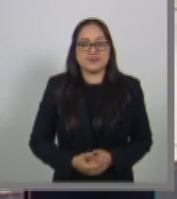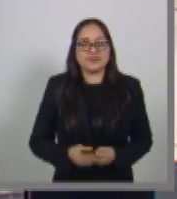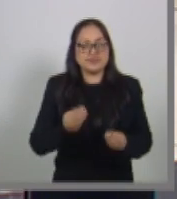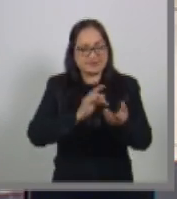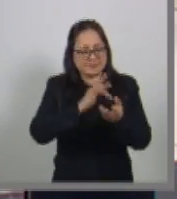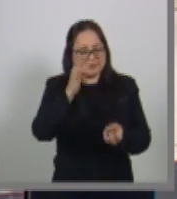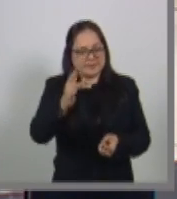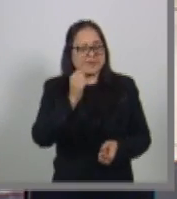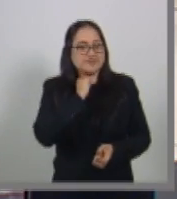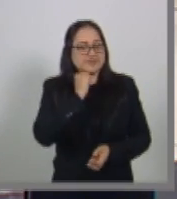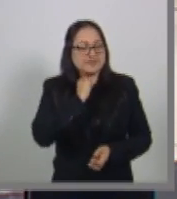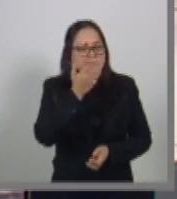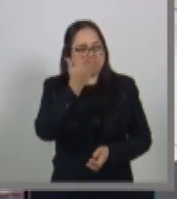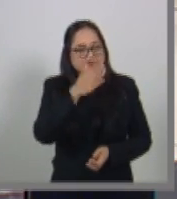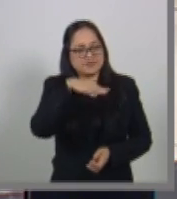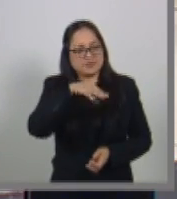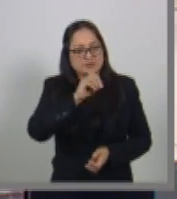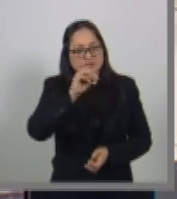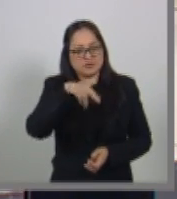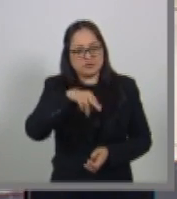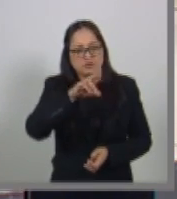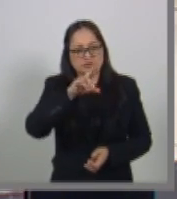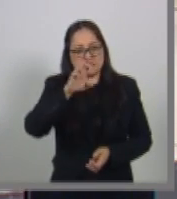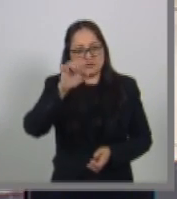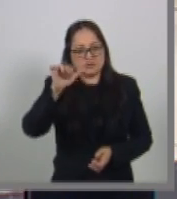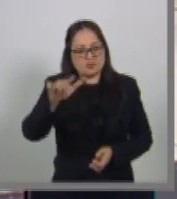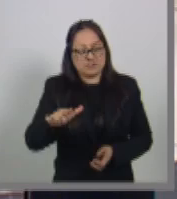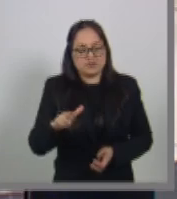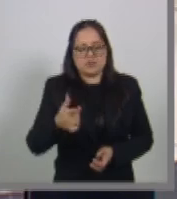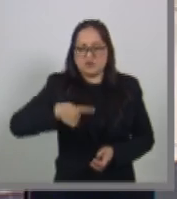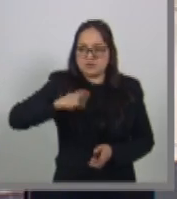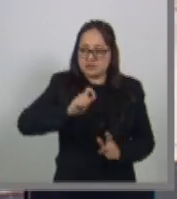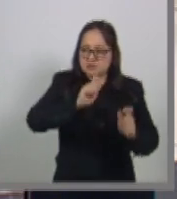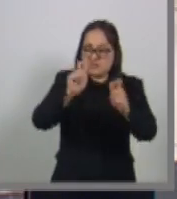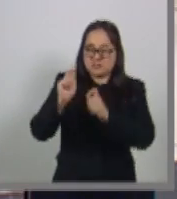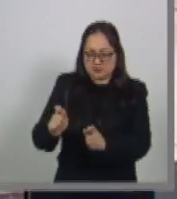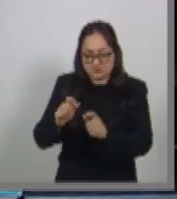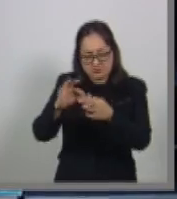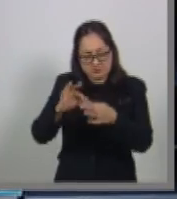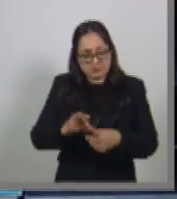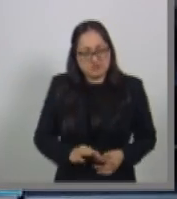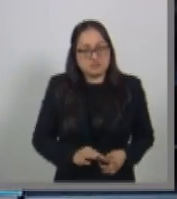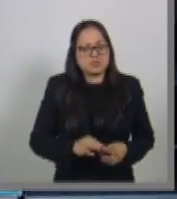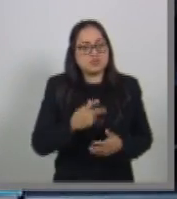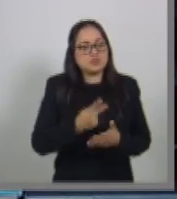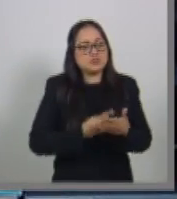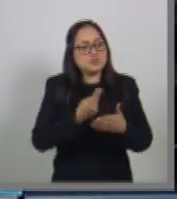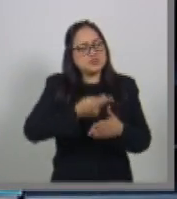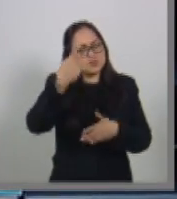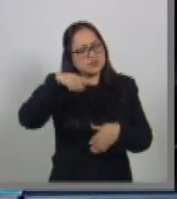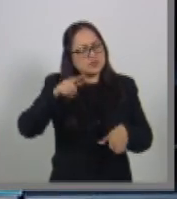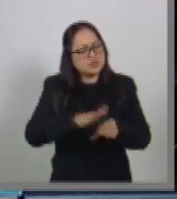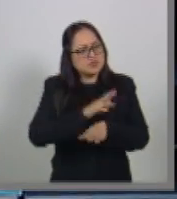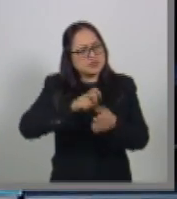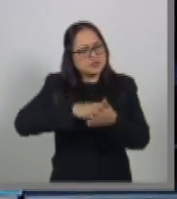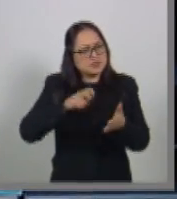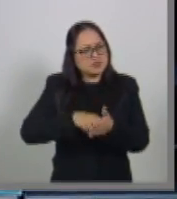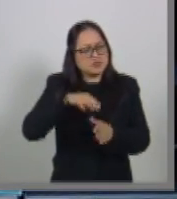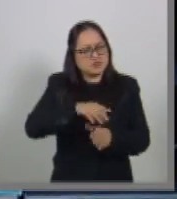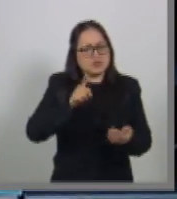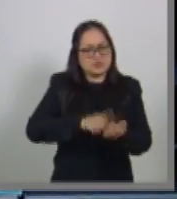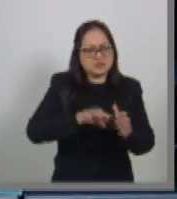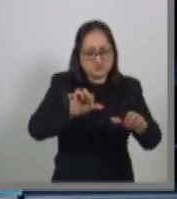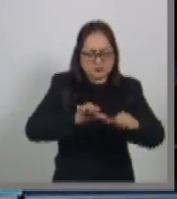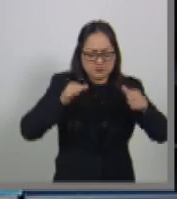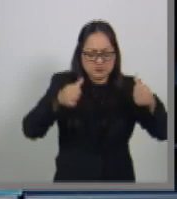Muchas gracias, senador Monreal. Daremos los turnos correspondientes. El proyecto de reformas a la Ley Federal de Fomento a las Actividades Realizadas